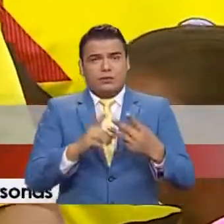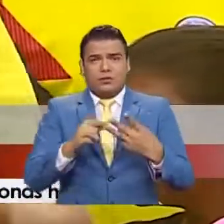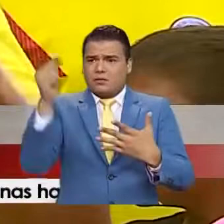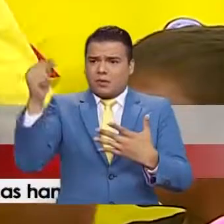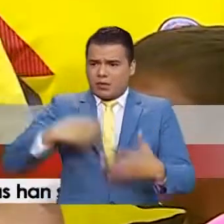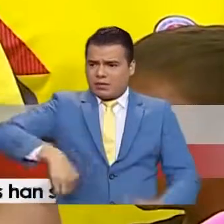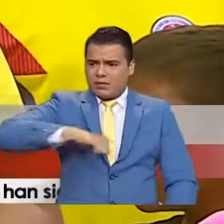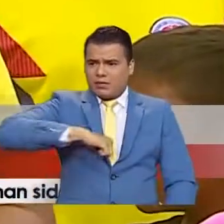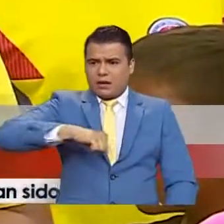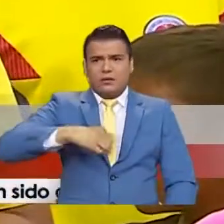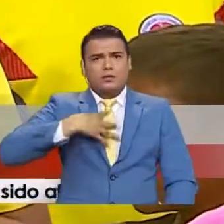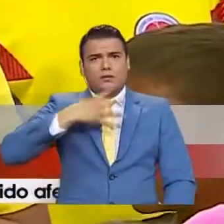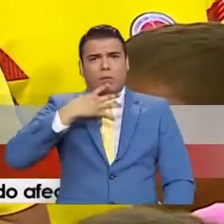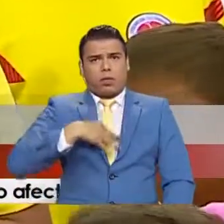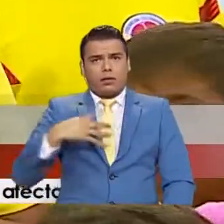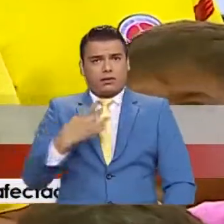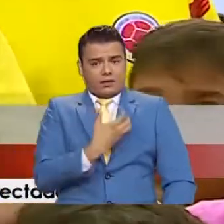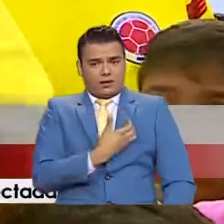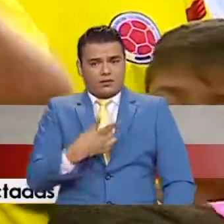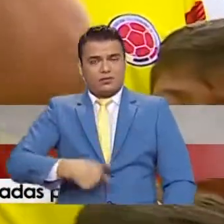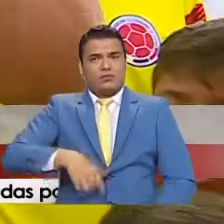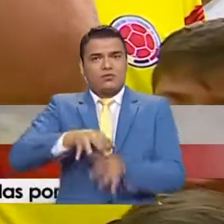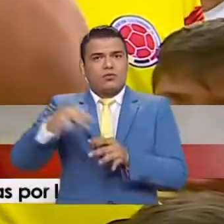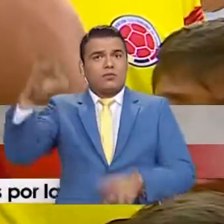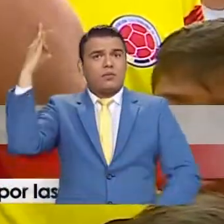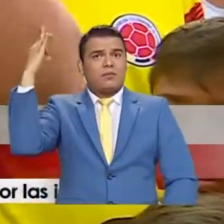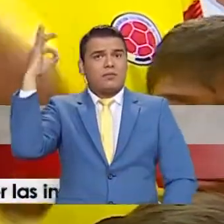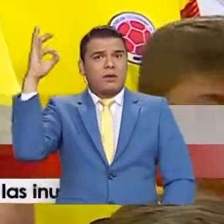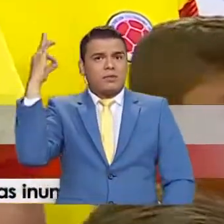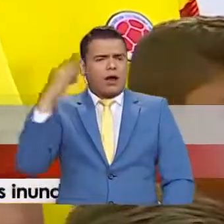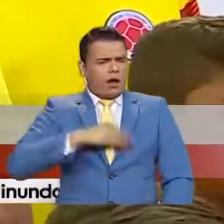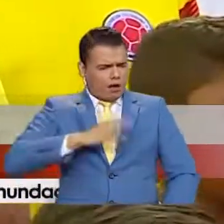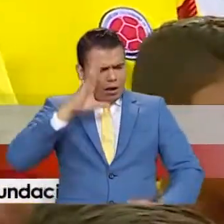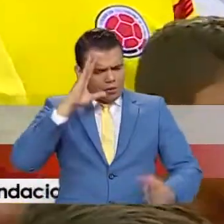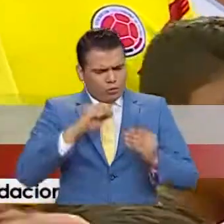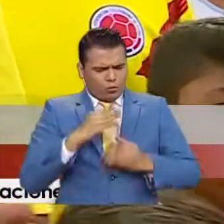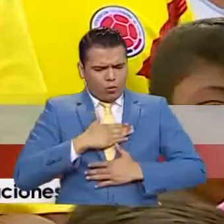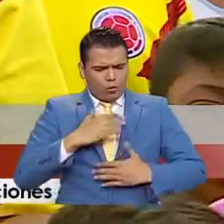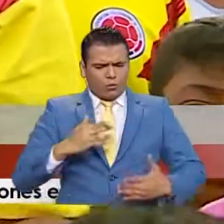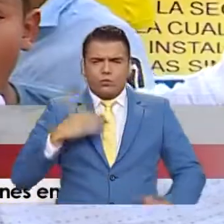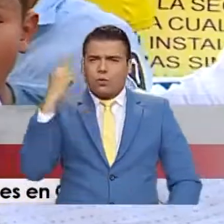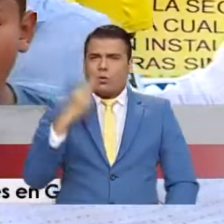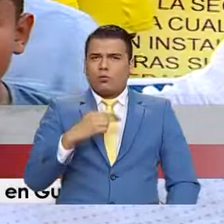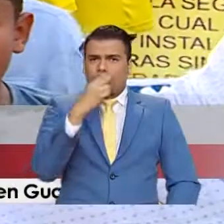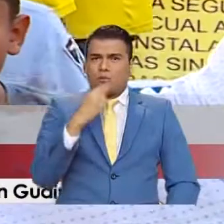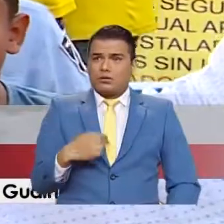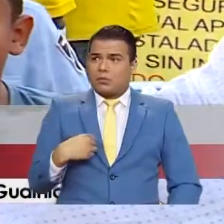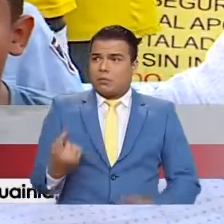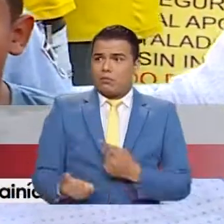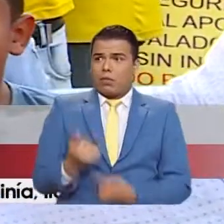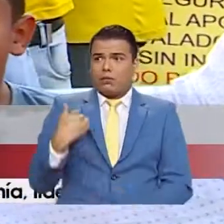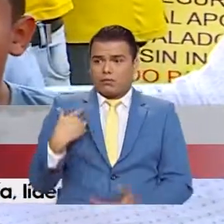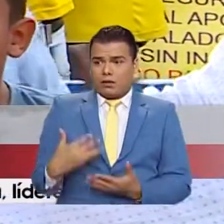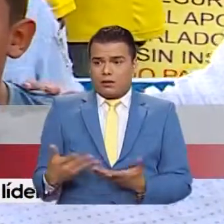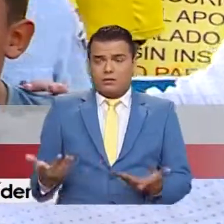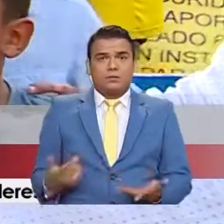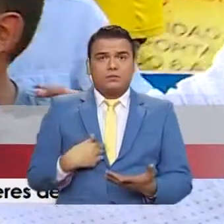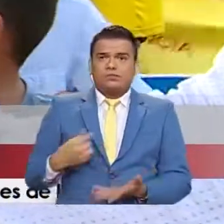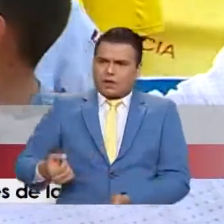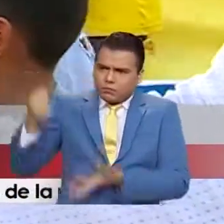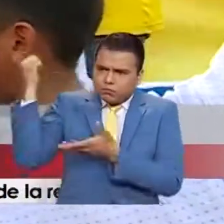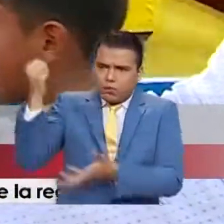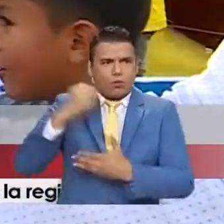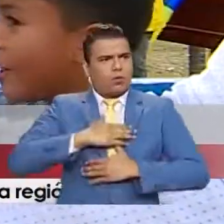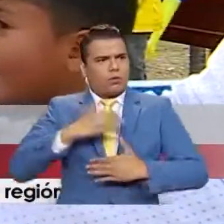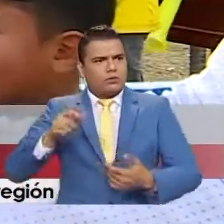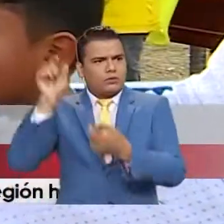todo. El alcalde Jairo Ortega Zamboní ha hecho compromisos que hasta la fecha no ha cumplido. También reclamamos la falta de inversión y de